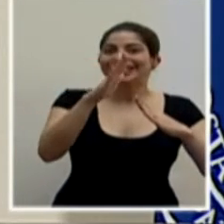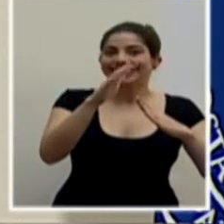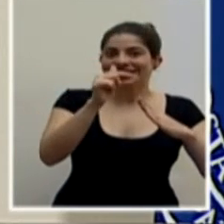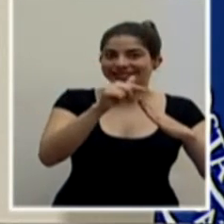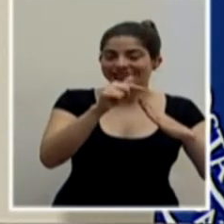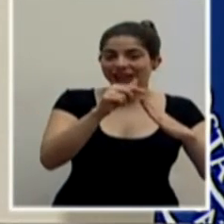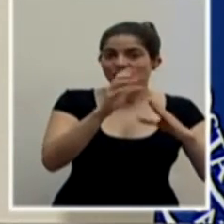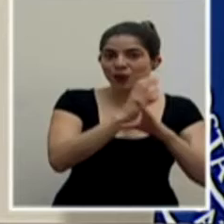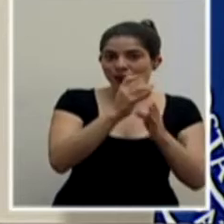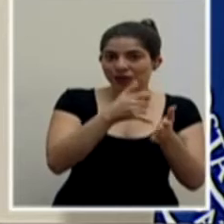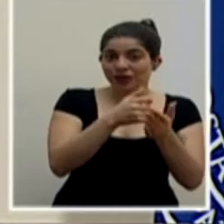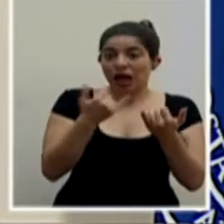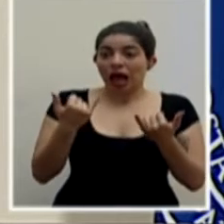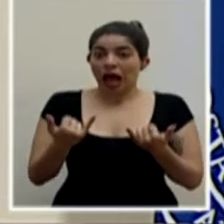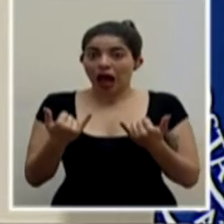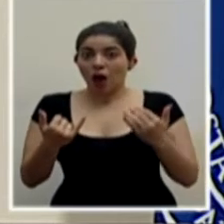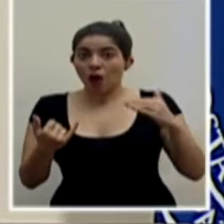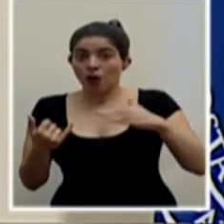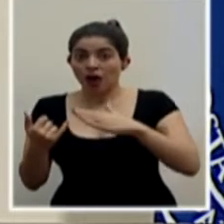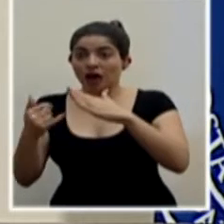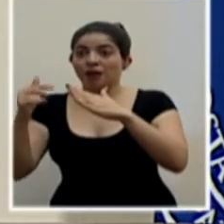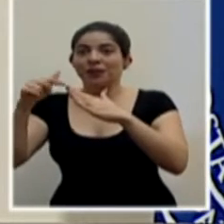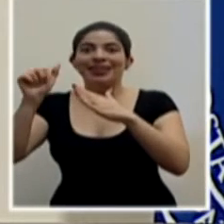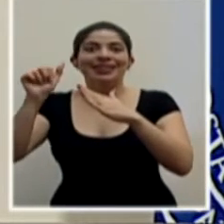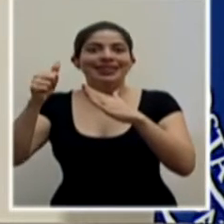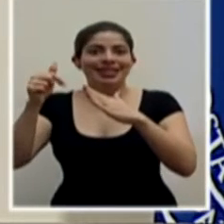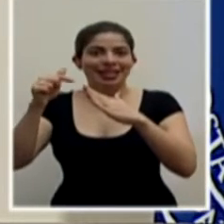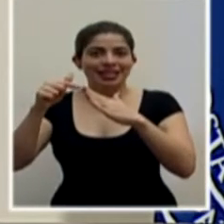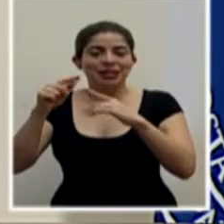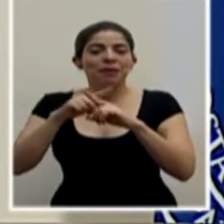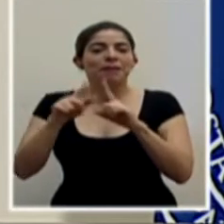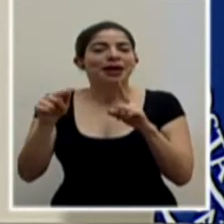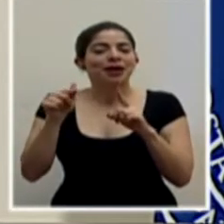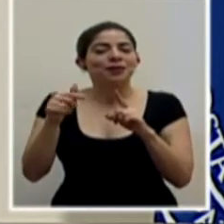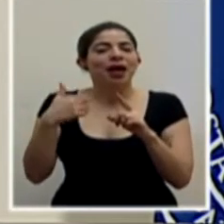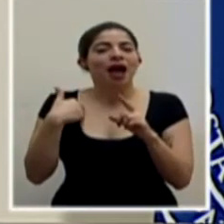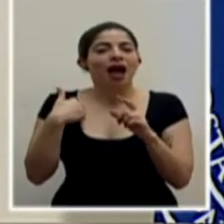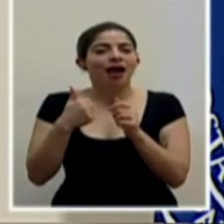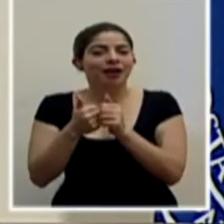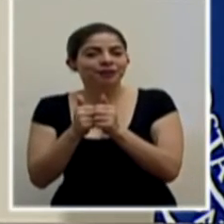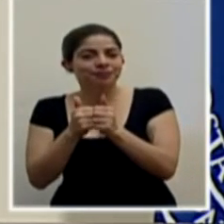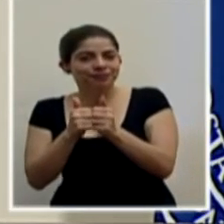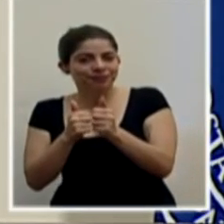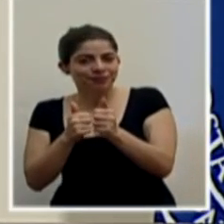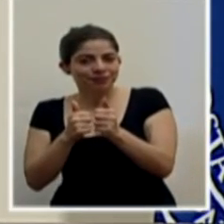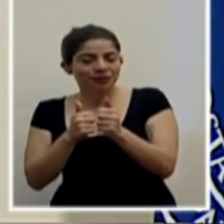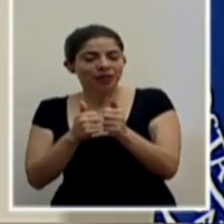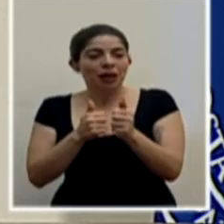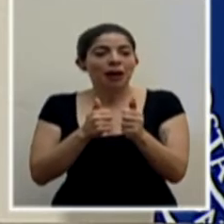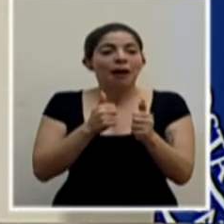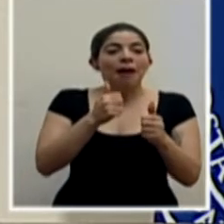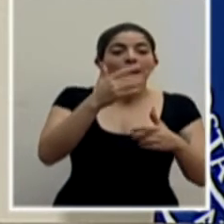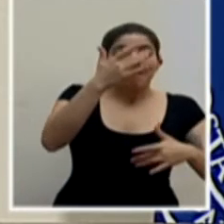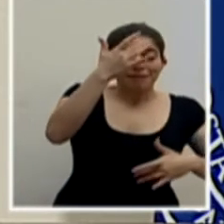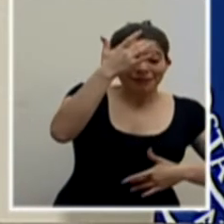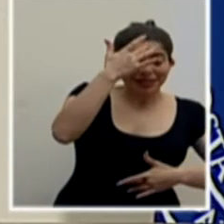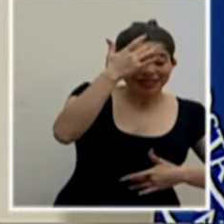Hoy estamos en 10, pero hay siempre un rezago entre los